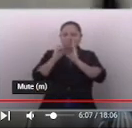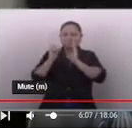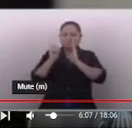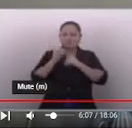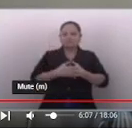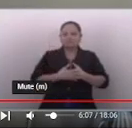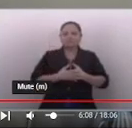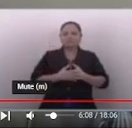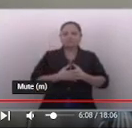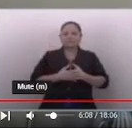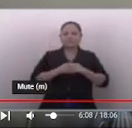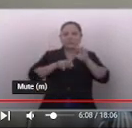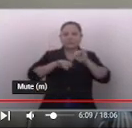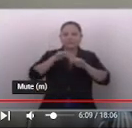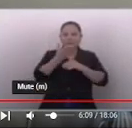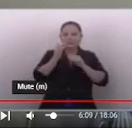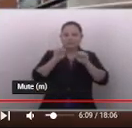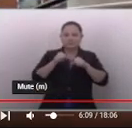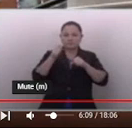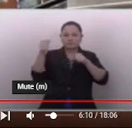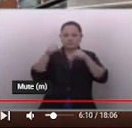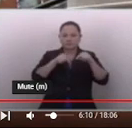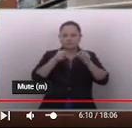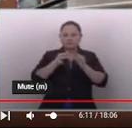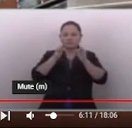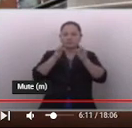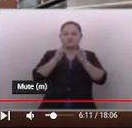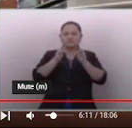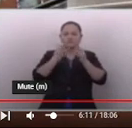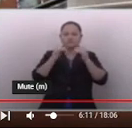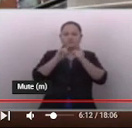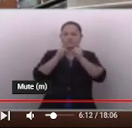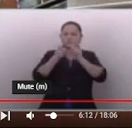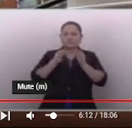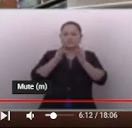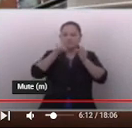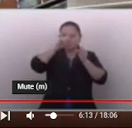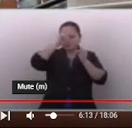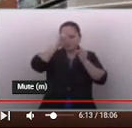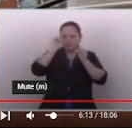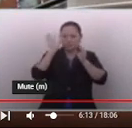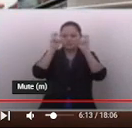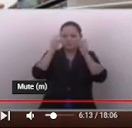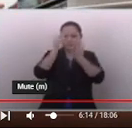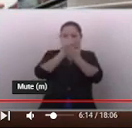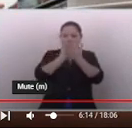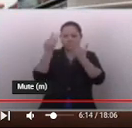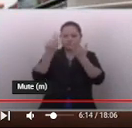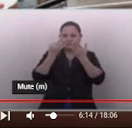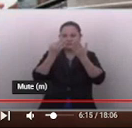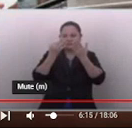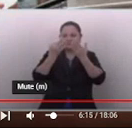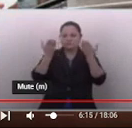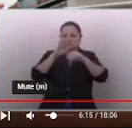lee el secretario, no sé si lo han venido haciendo de esa manera. No quiero cambiar el estilo de trabajo que han venido ustedes trayendo. Por favor, hacerla